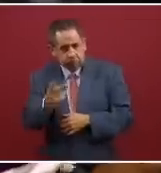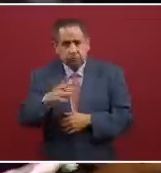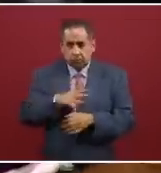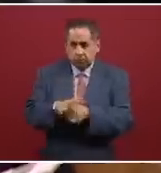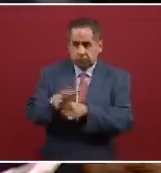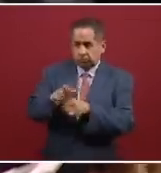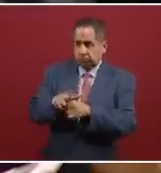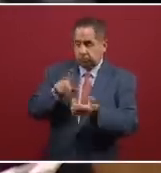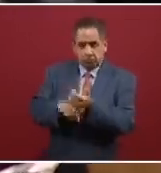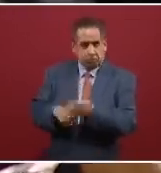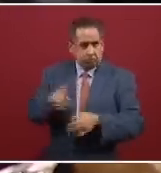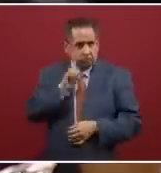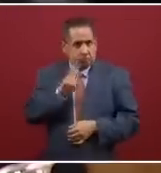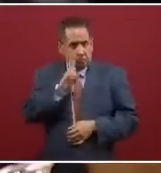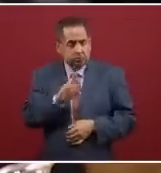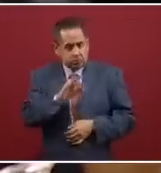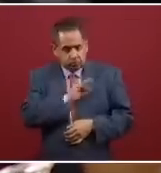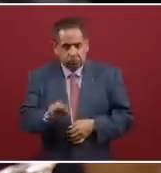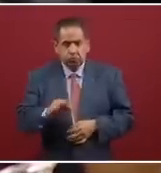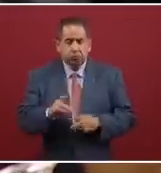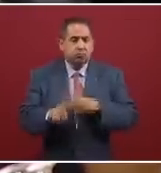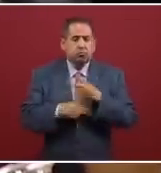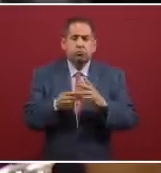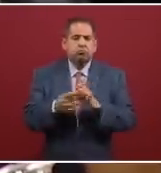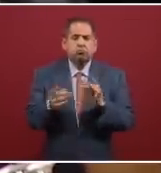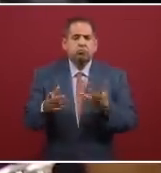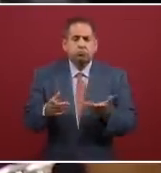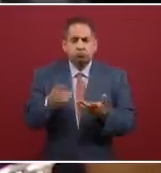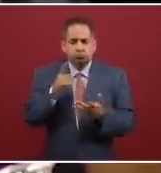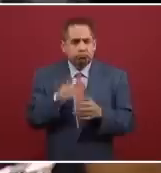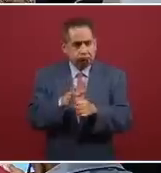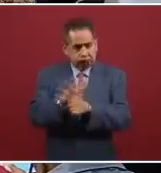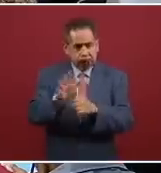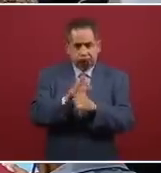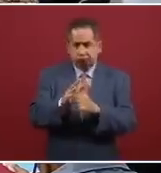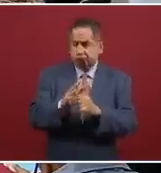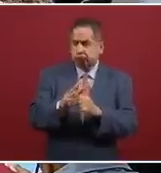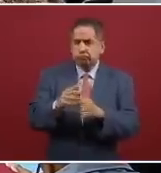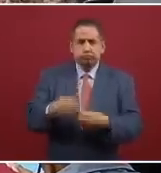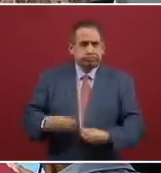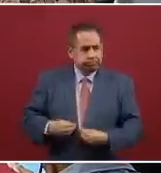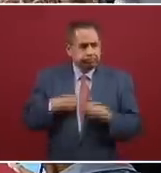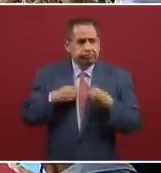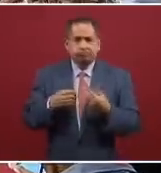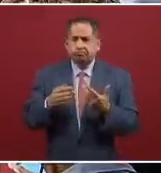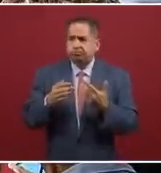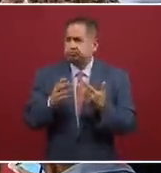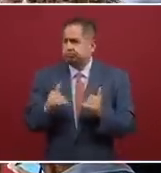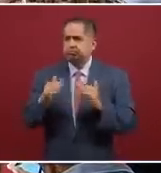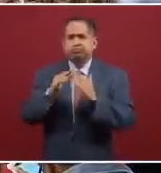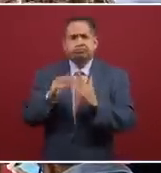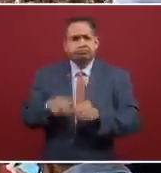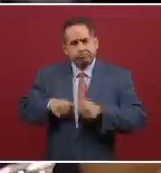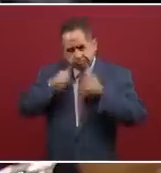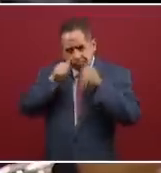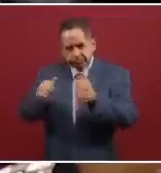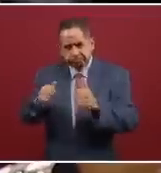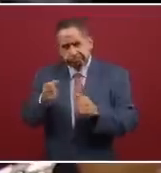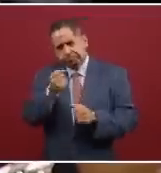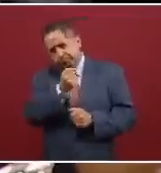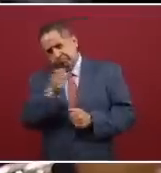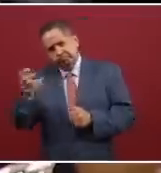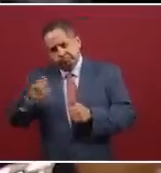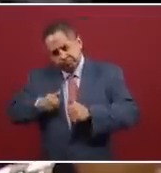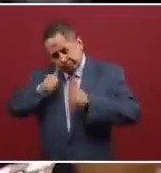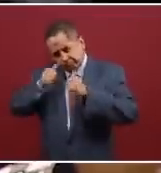haya condiciones de habitabilidad de vivienda de atención a toda esta gente